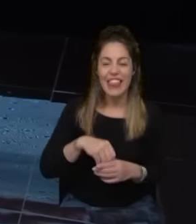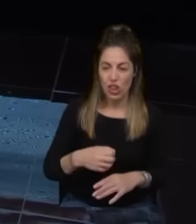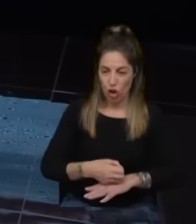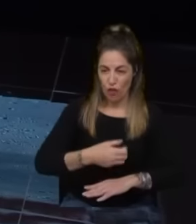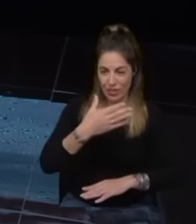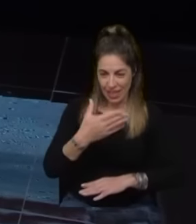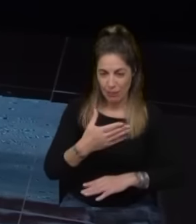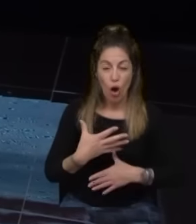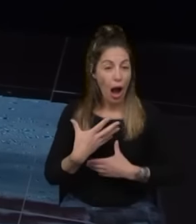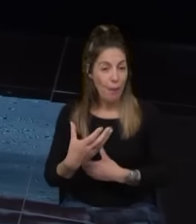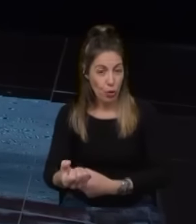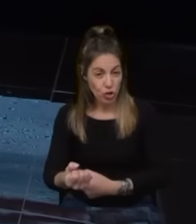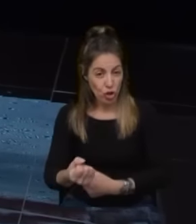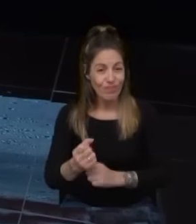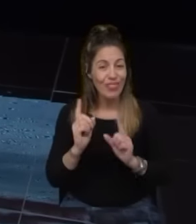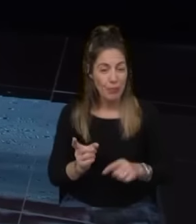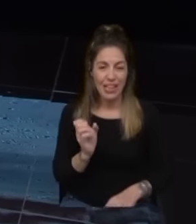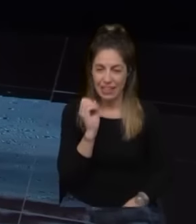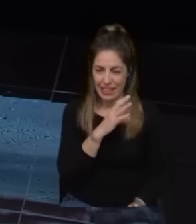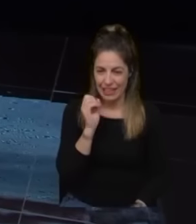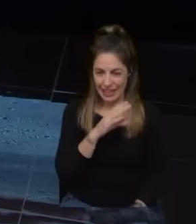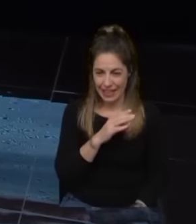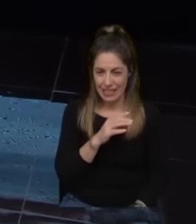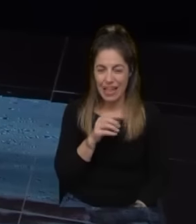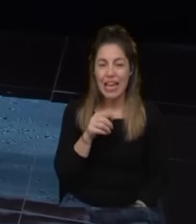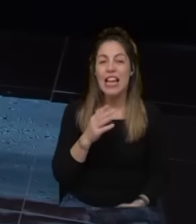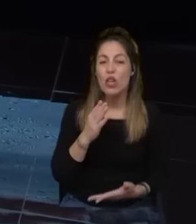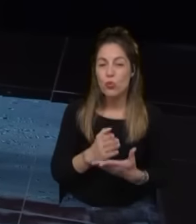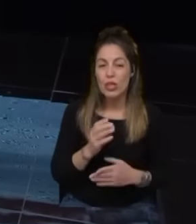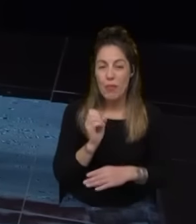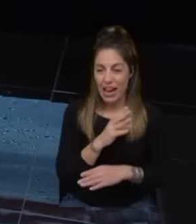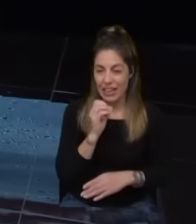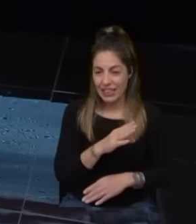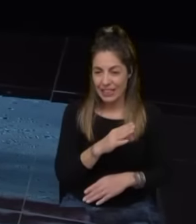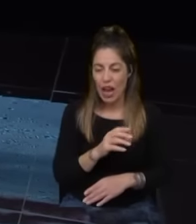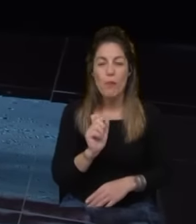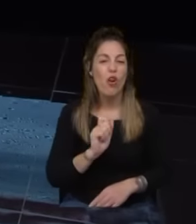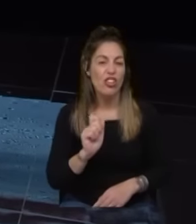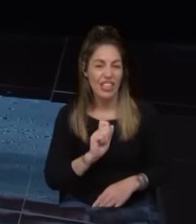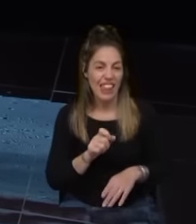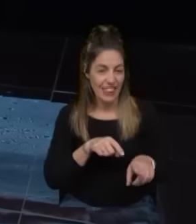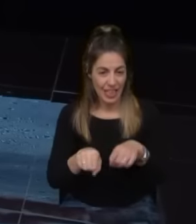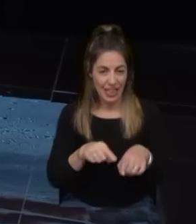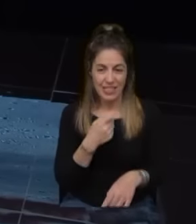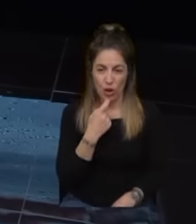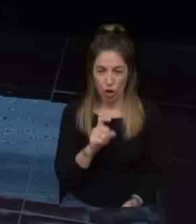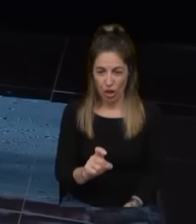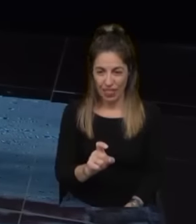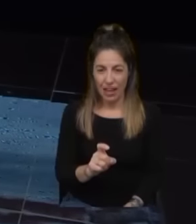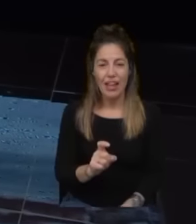recibiendo tanto apoyo como algunas críticas. Estas últimas principalmente por parte de la dirigencia colorada, que